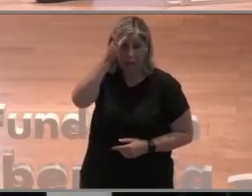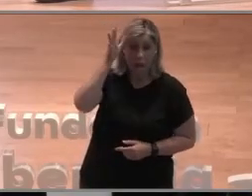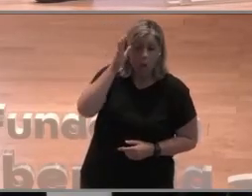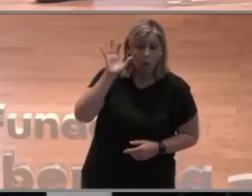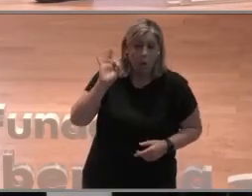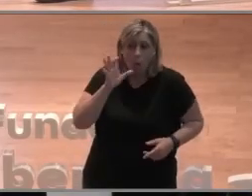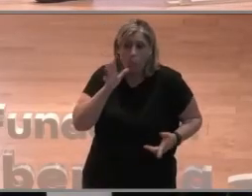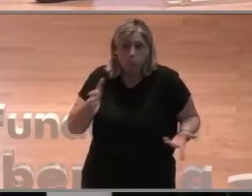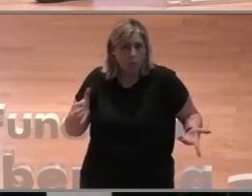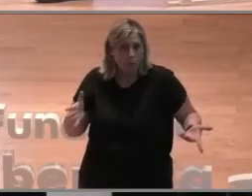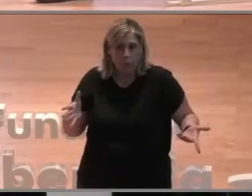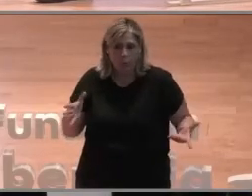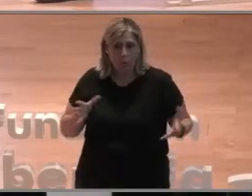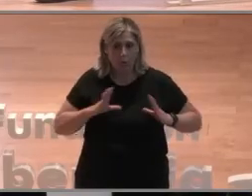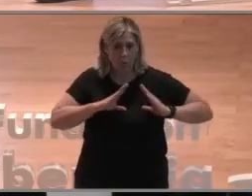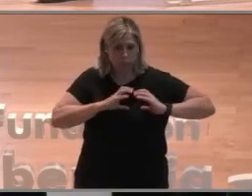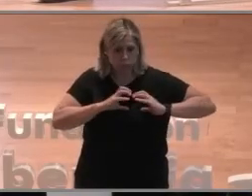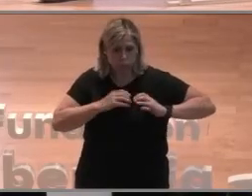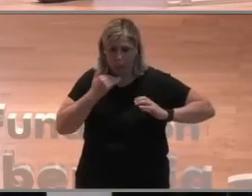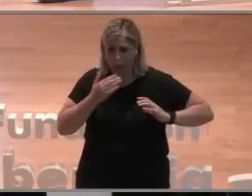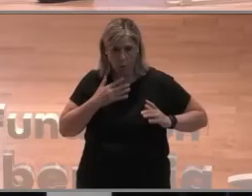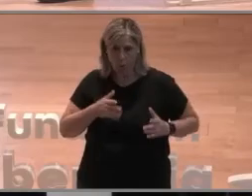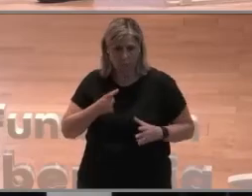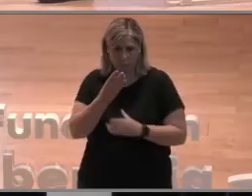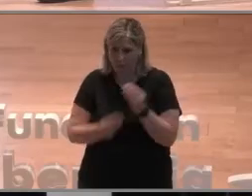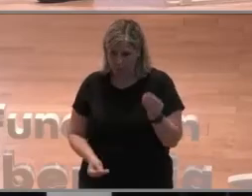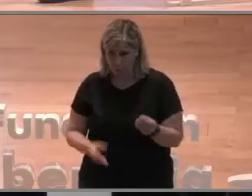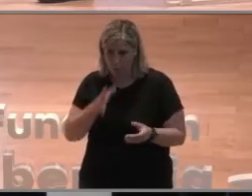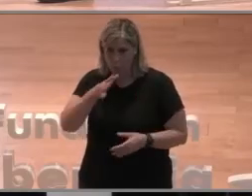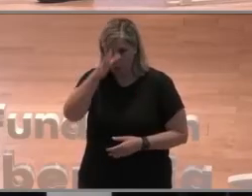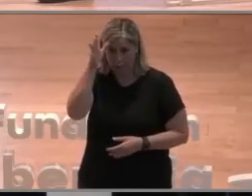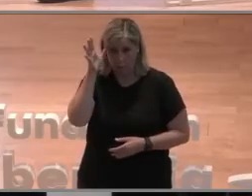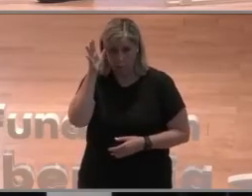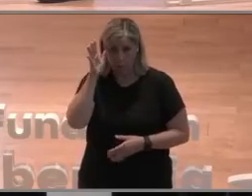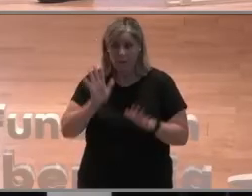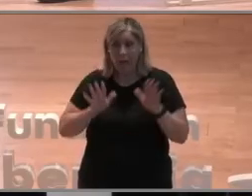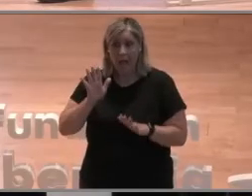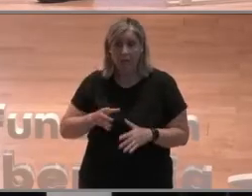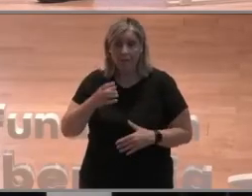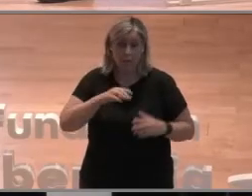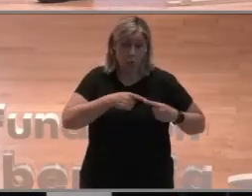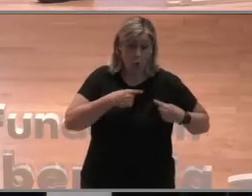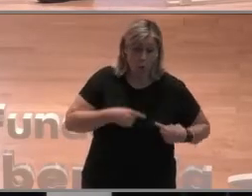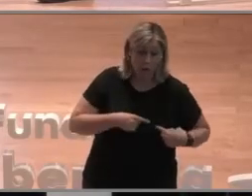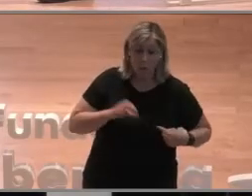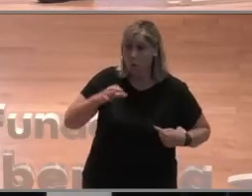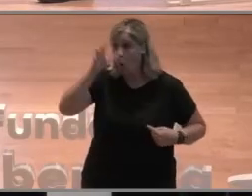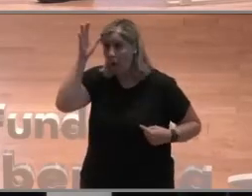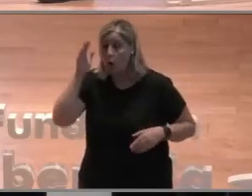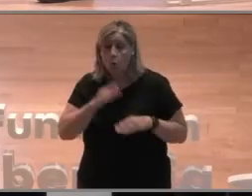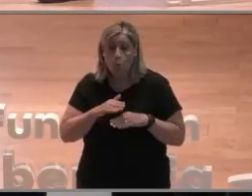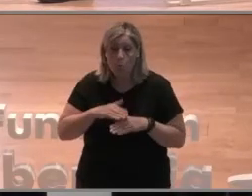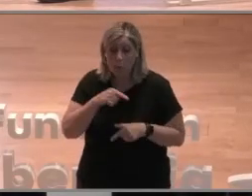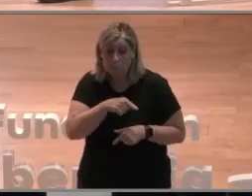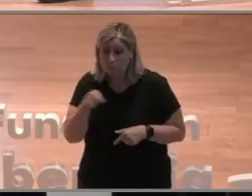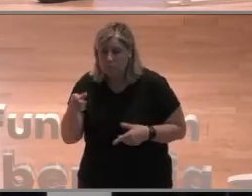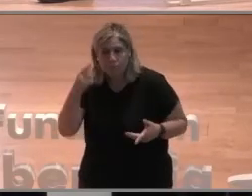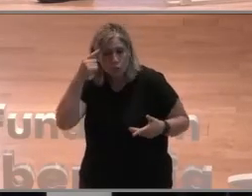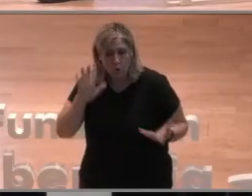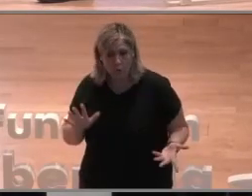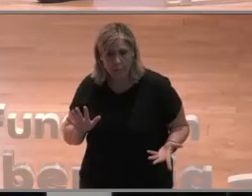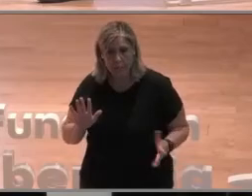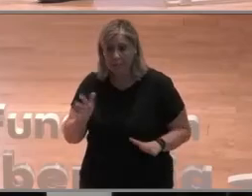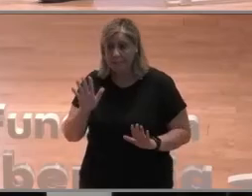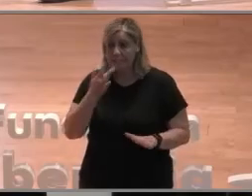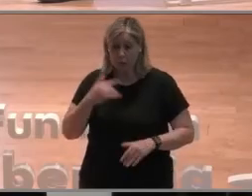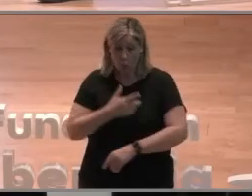hay un fallo de bomba o que ha fallado ya el corazón. Bueno, pues a veces es difícil de saber, pero si yo en una analítica un paciente me viene con insuficiencia